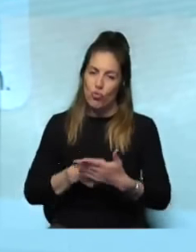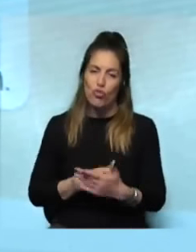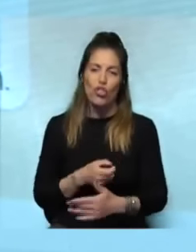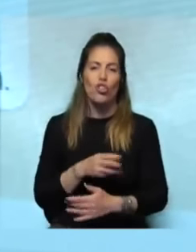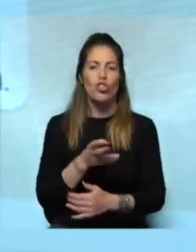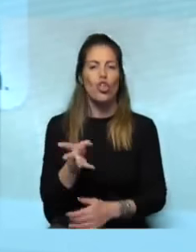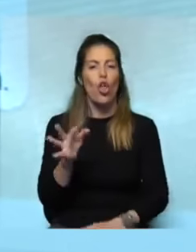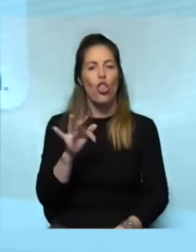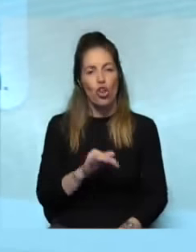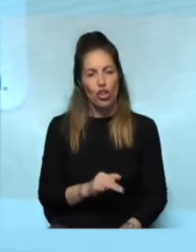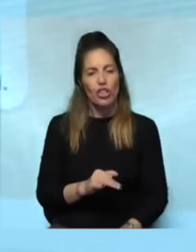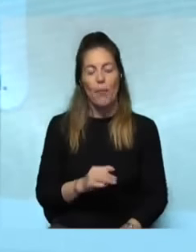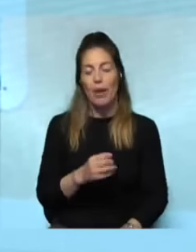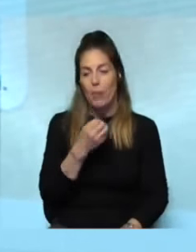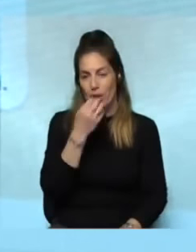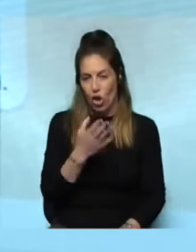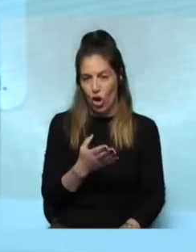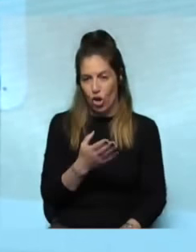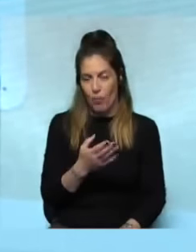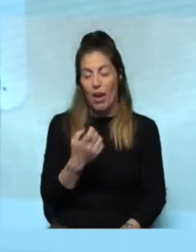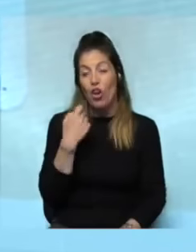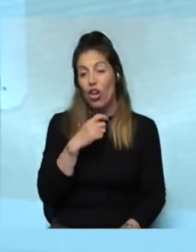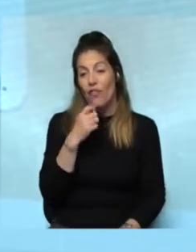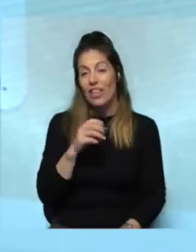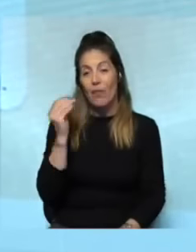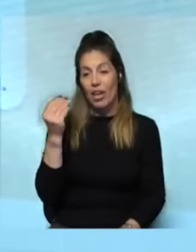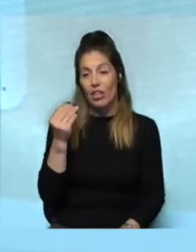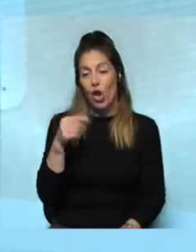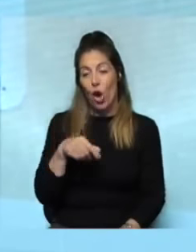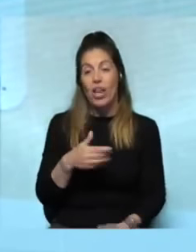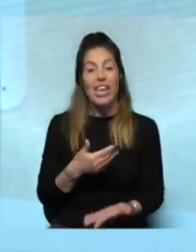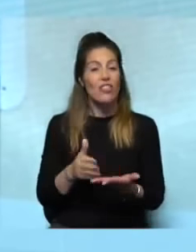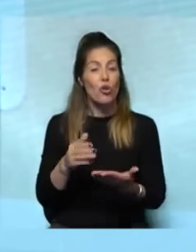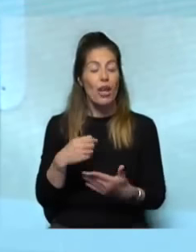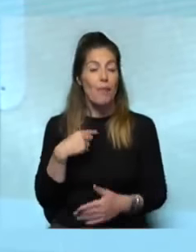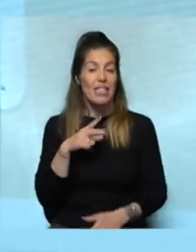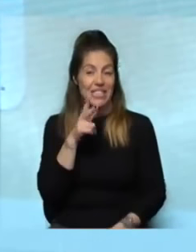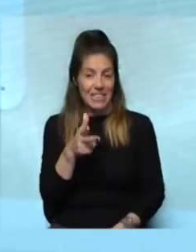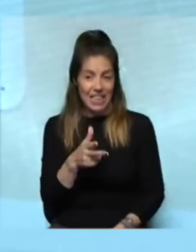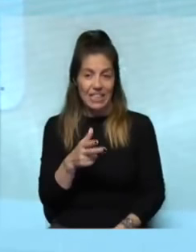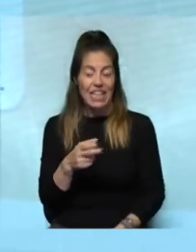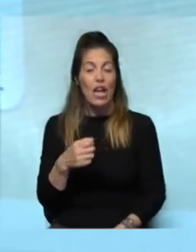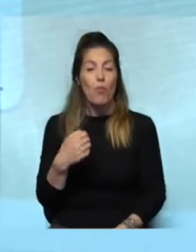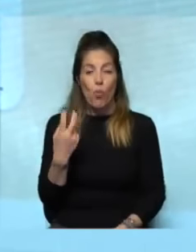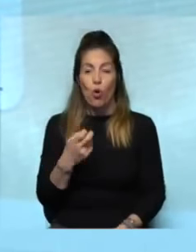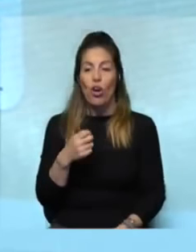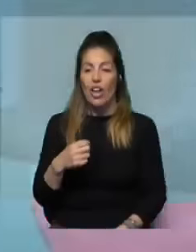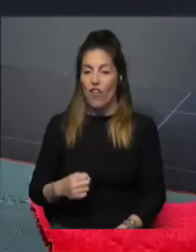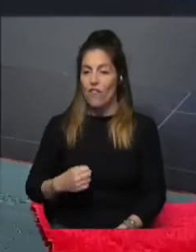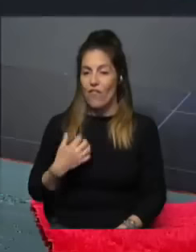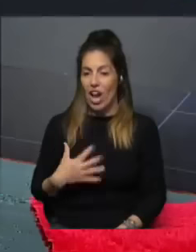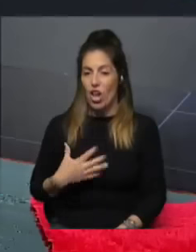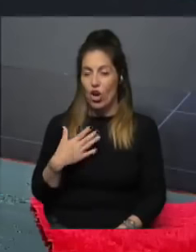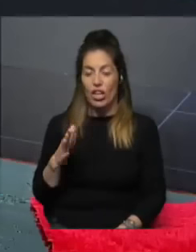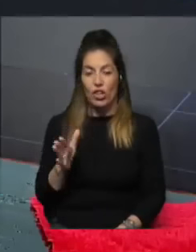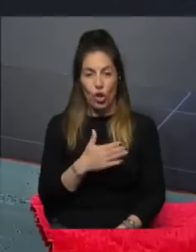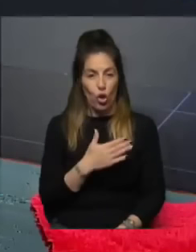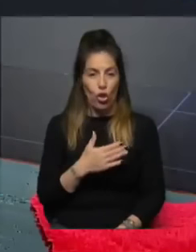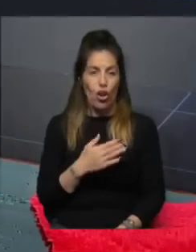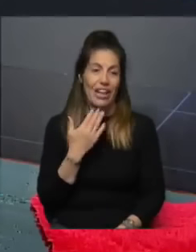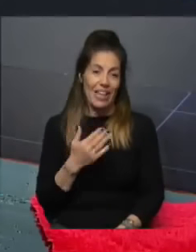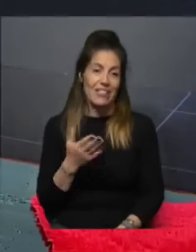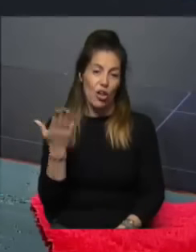aún con las falencias que tuve en la juventud. Algo que hoy le sobra a mis hijas. Intento hacer que valoren todo lo que hoy tienen gracias a todo lo que pasó